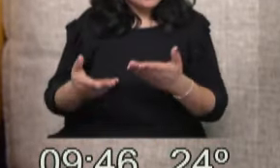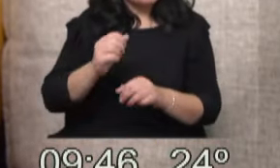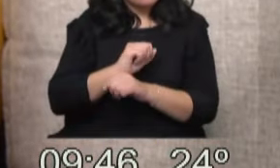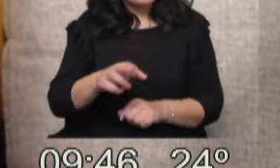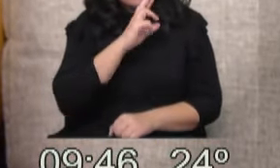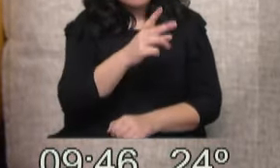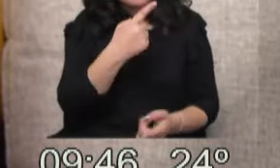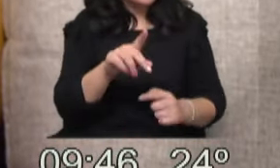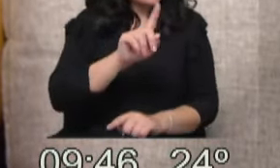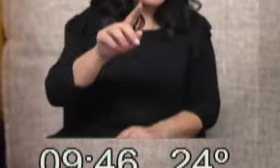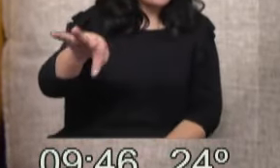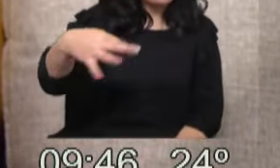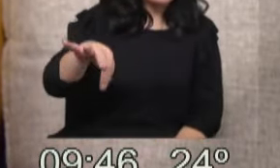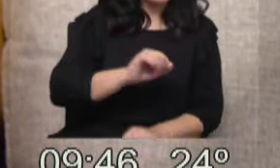la única que está capacitada para darlas